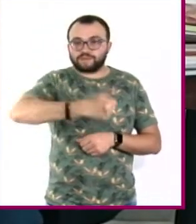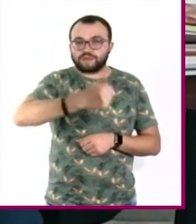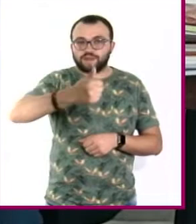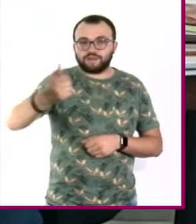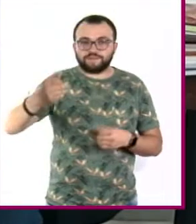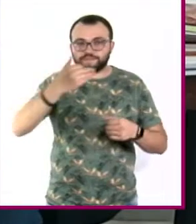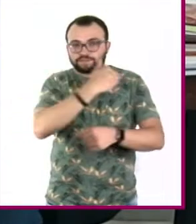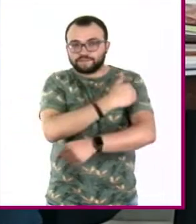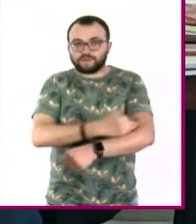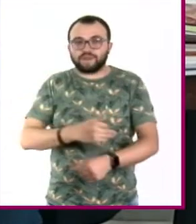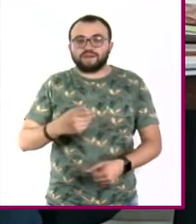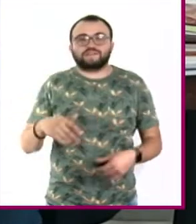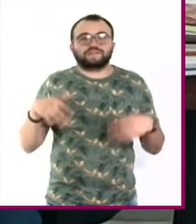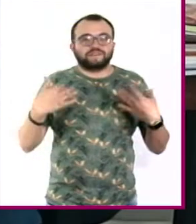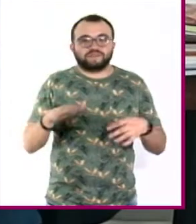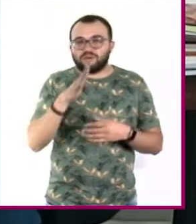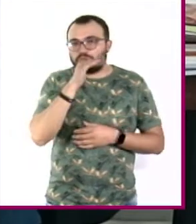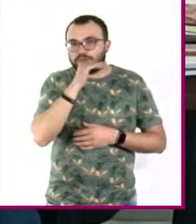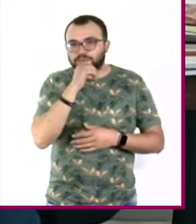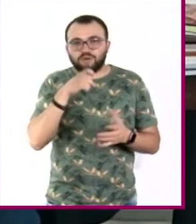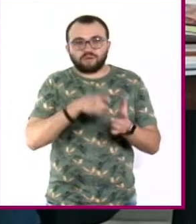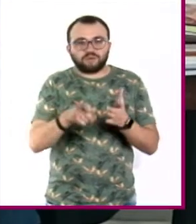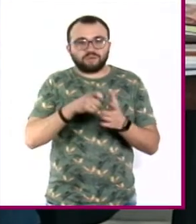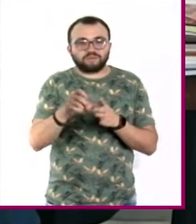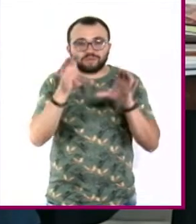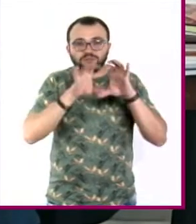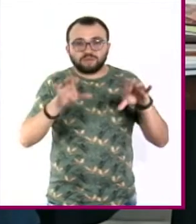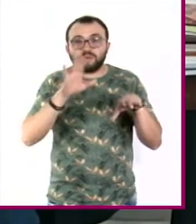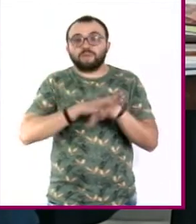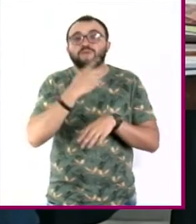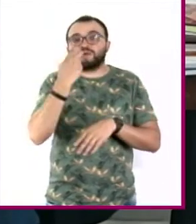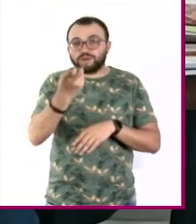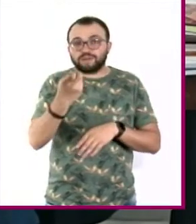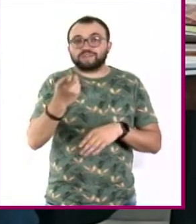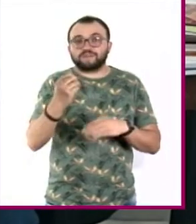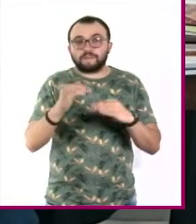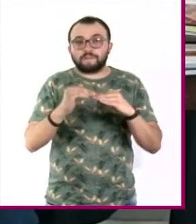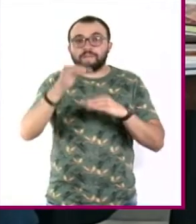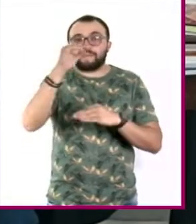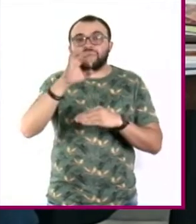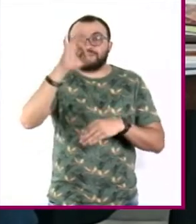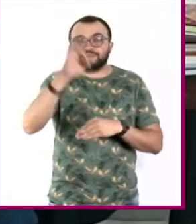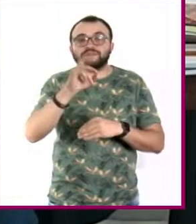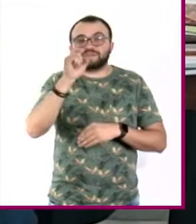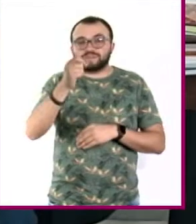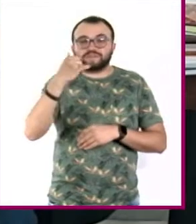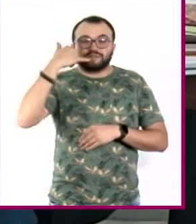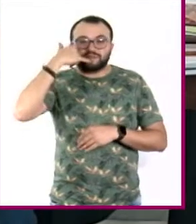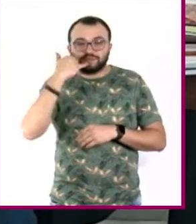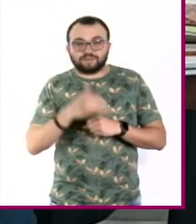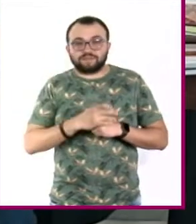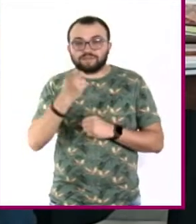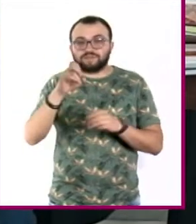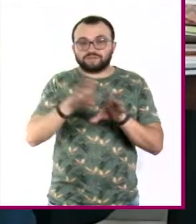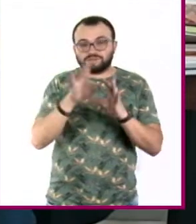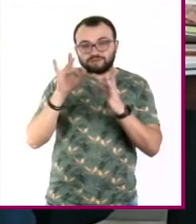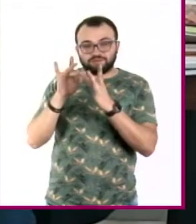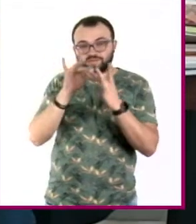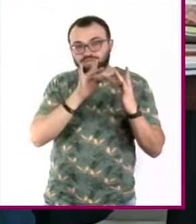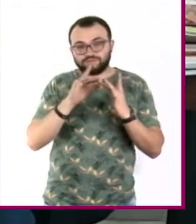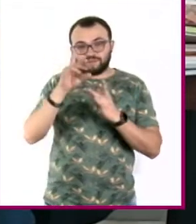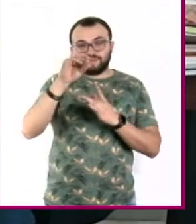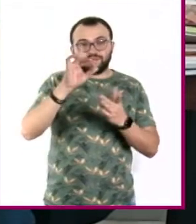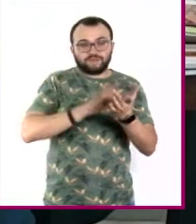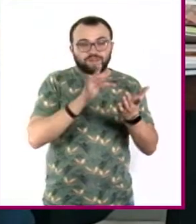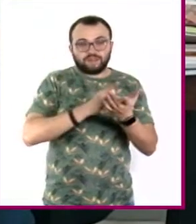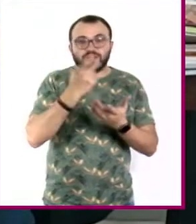una computadora y por lo mismo ha crecido el porcentaje de celulares. Y sobre la conectividad digital, pues como dicen los expertos, que